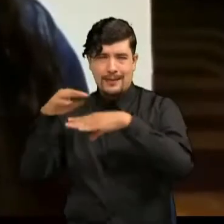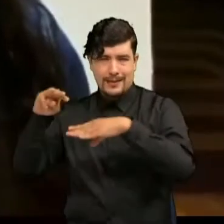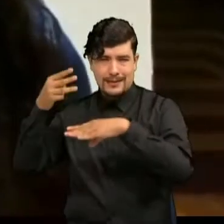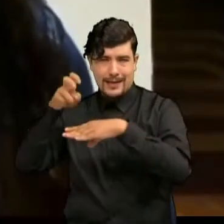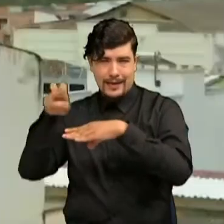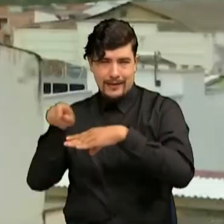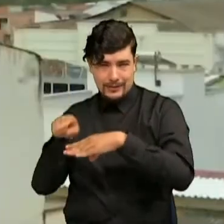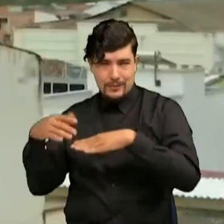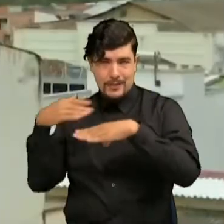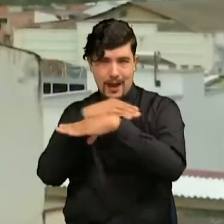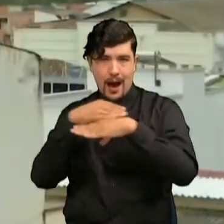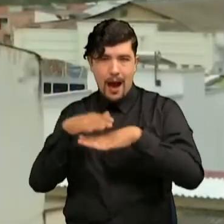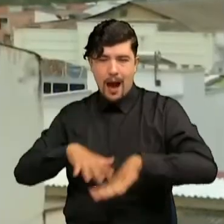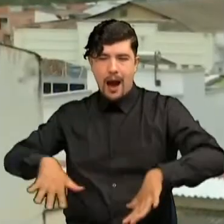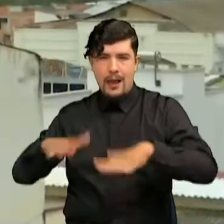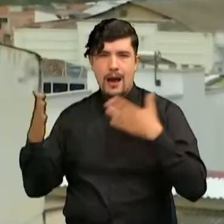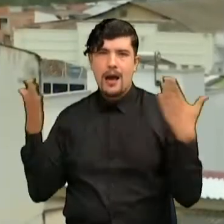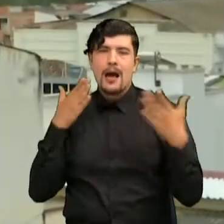nuestro municipio